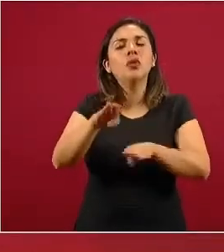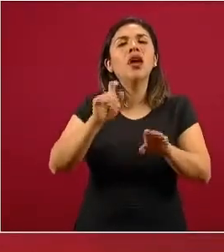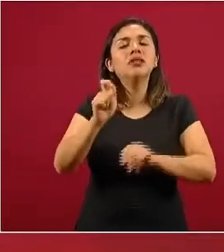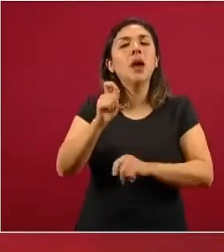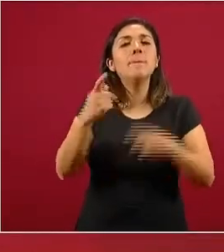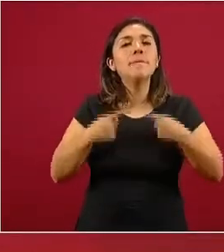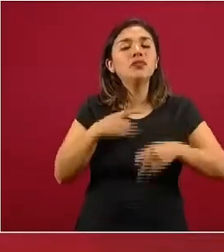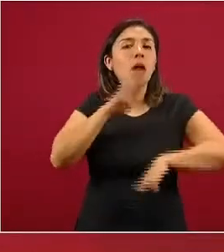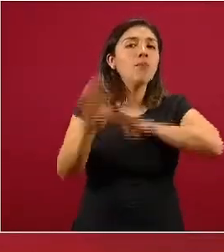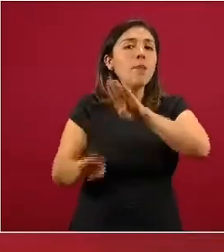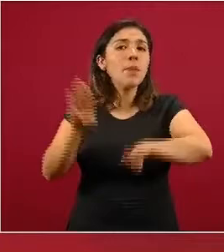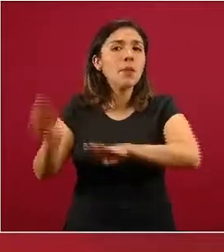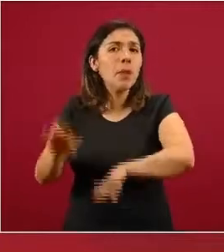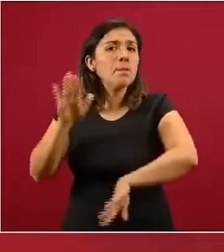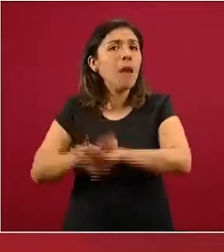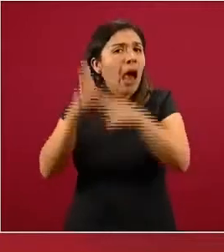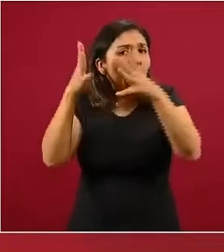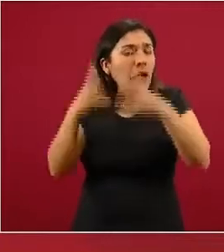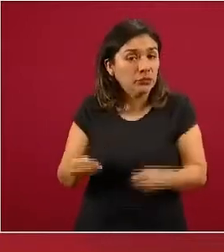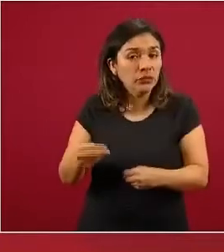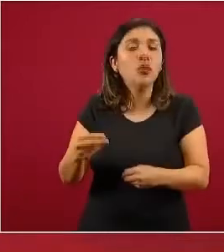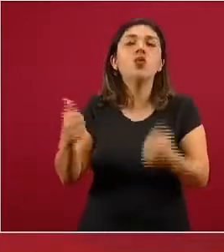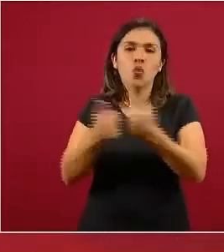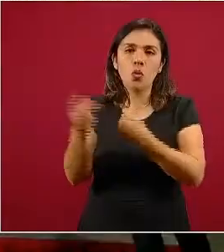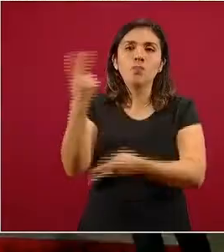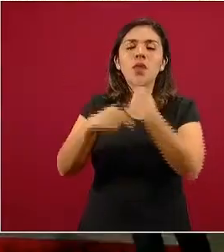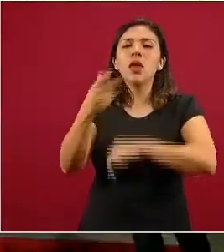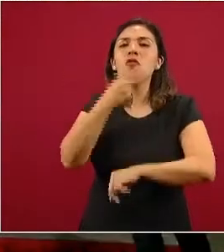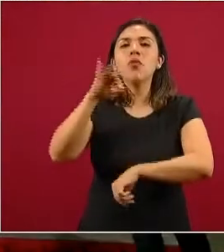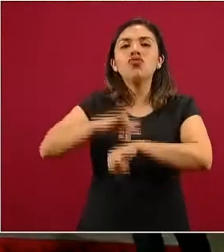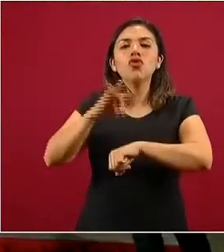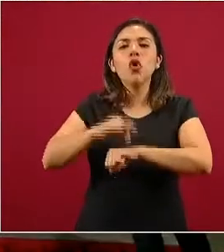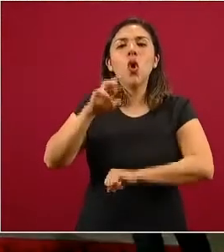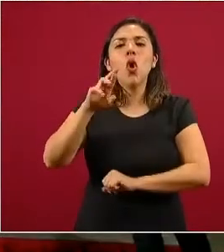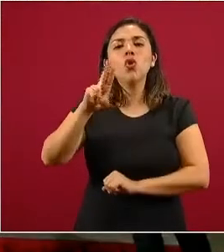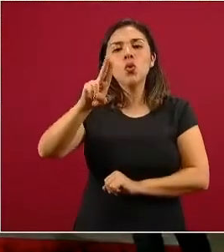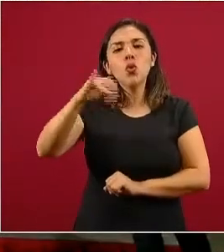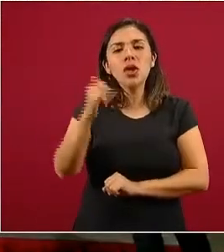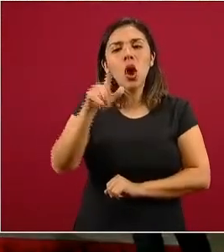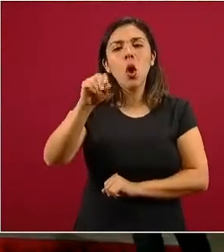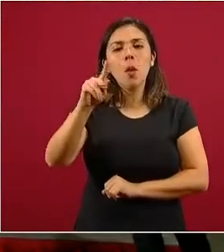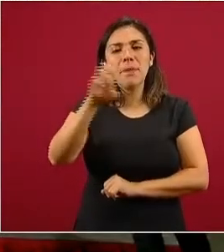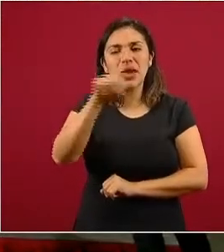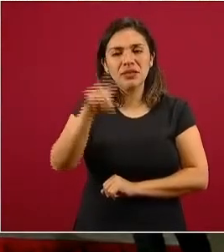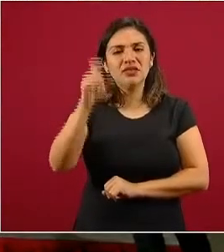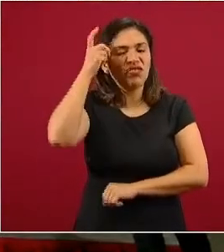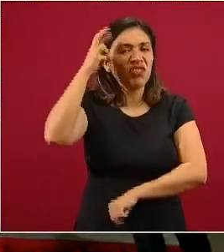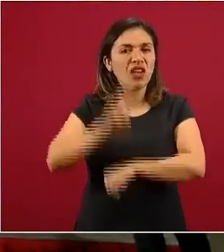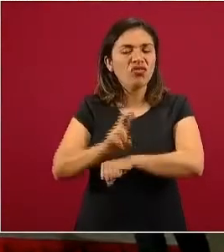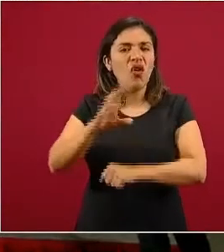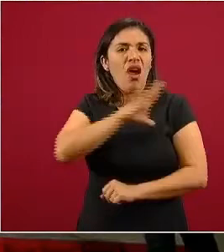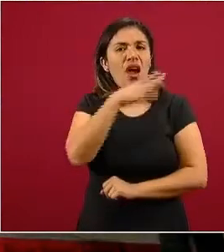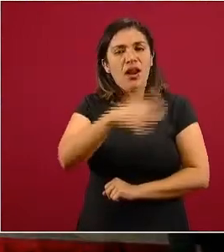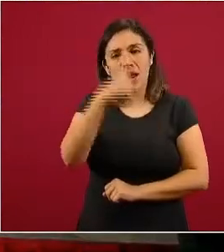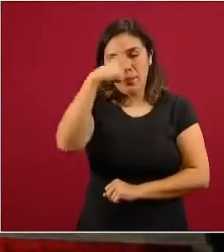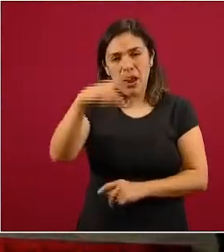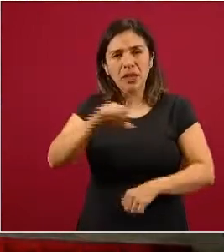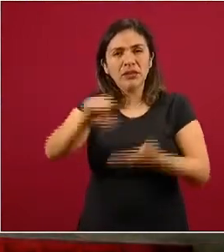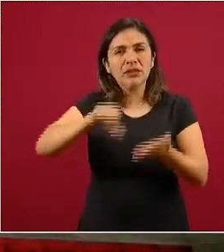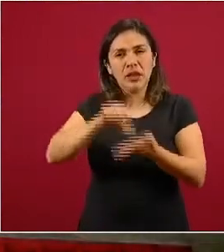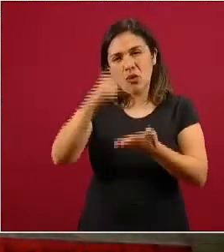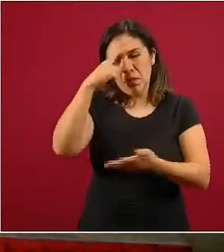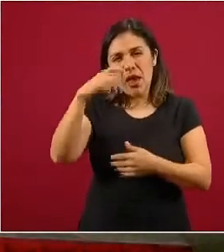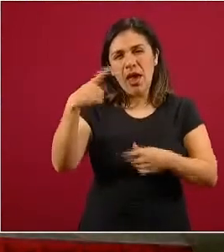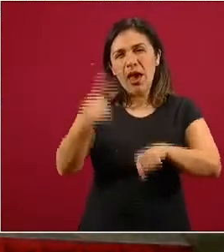mortalidad, el exceso de mortalidad. Nos acompaña el doctor Ruy López Ridaura, director general del Centro Nacional de Programas Preventivos y Control